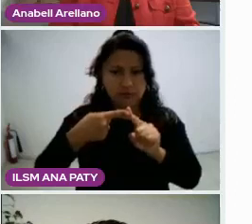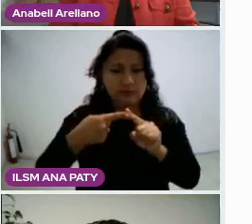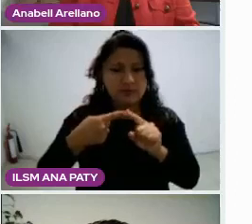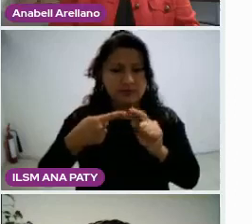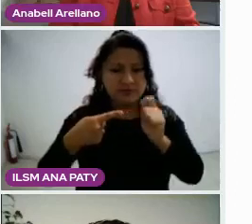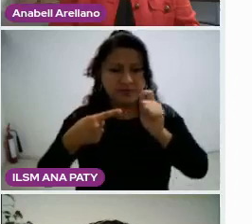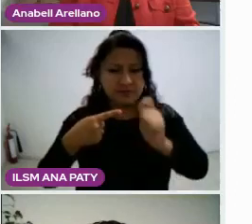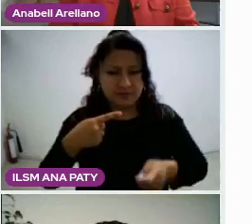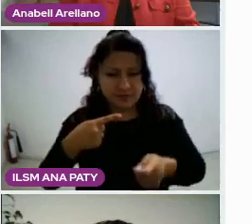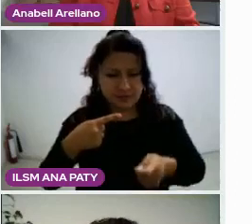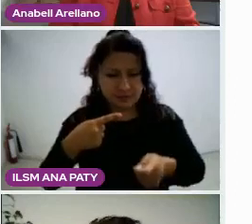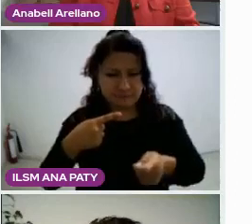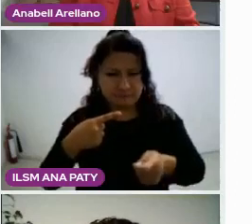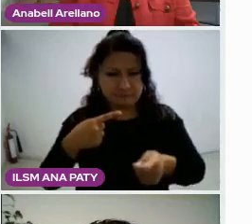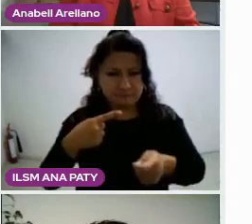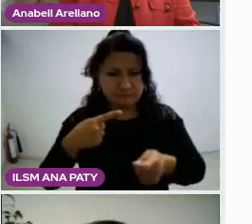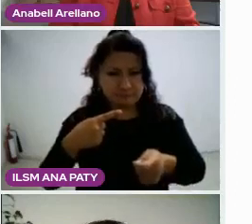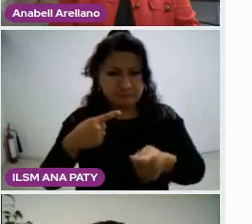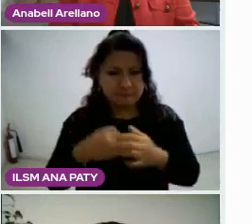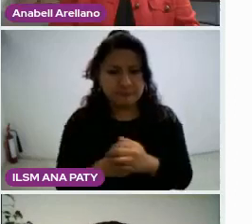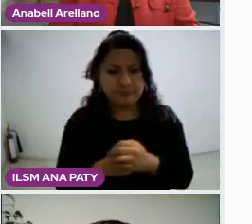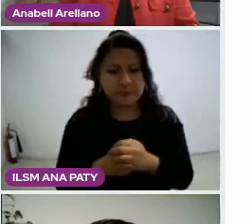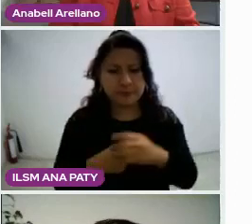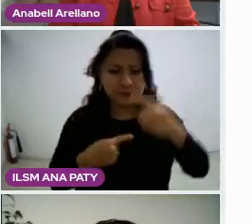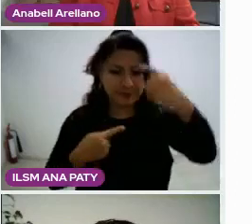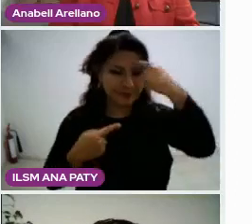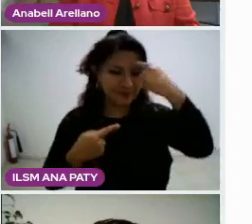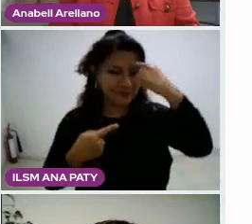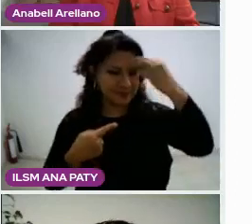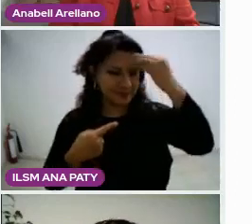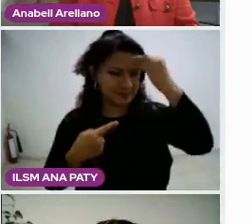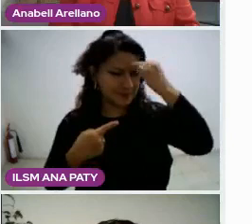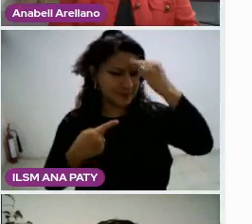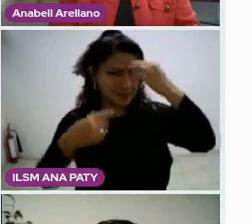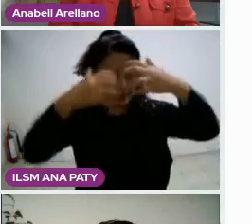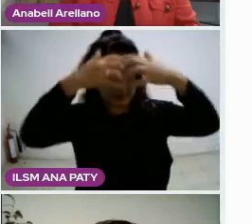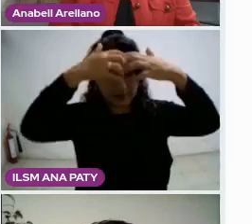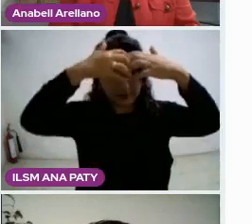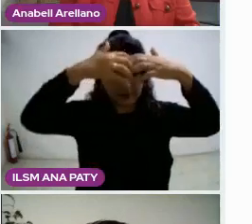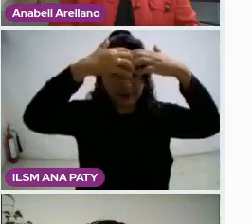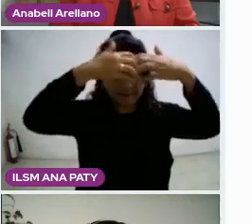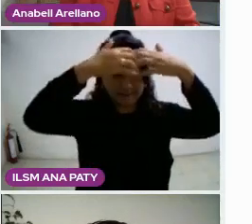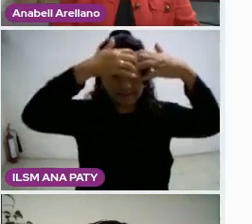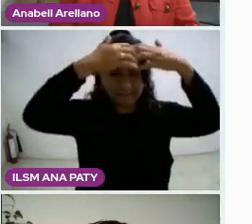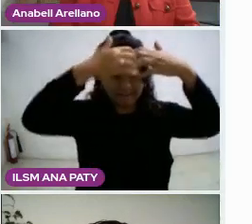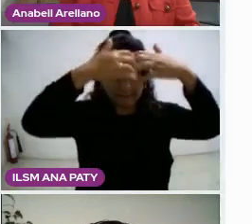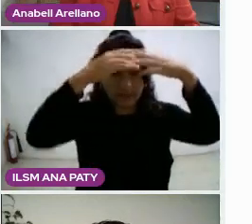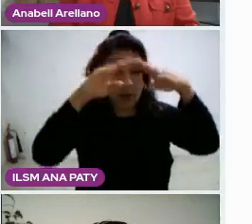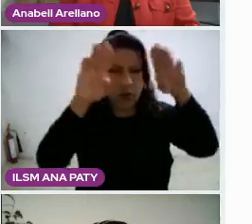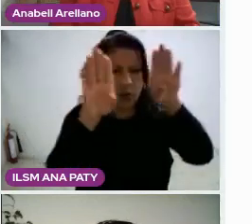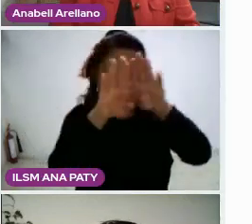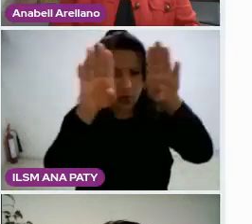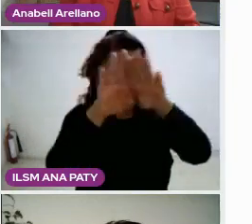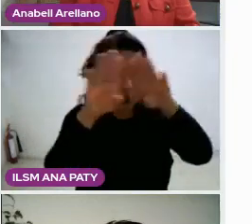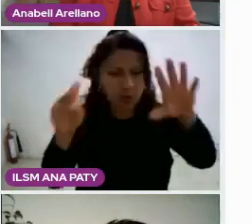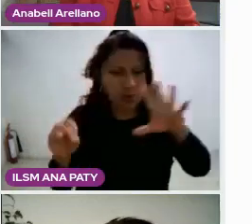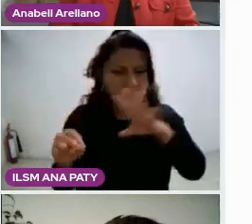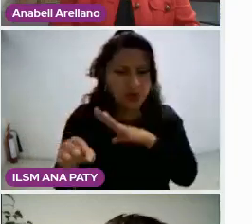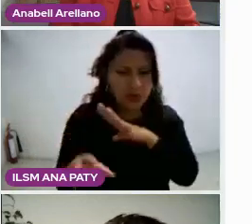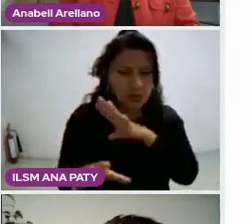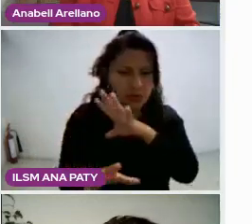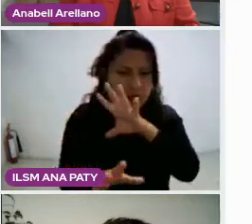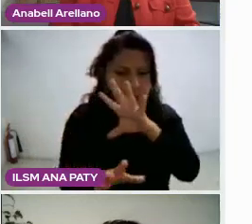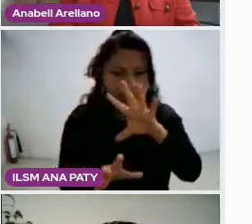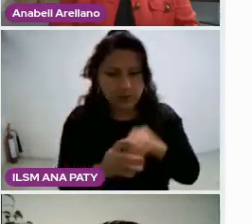por una alteración neurológica. Esto lo abordo como en muy general porque puede abordarse como